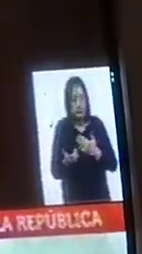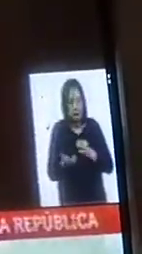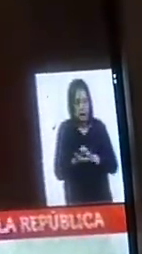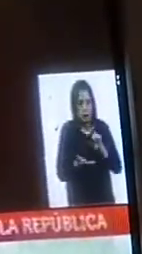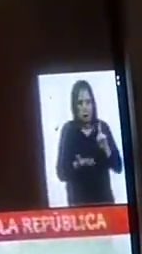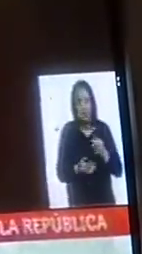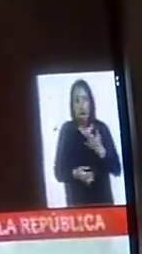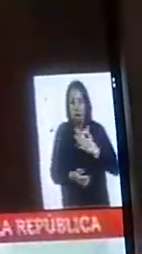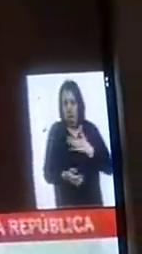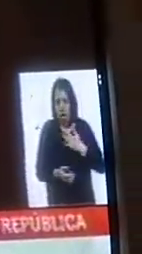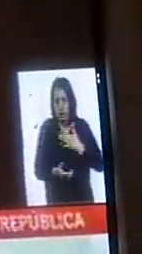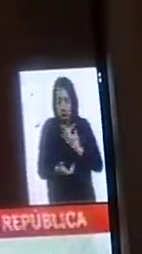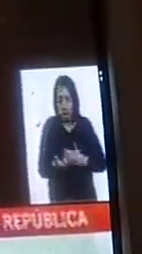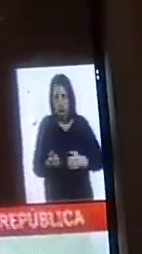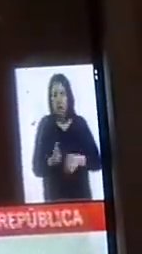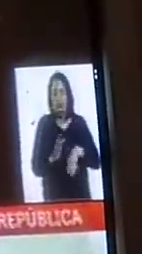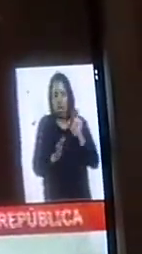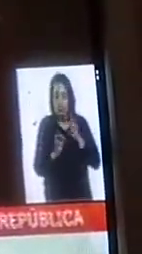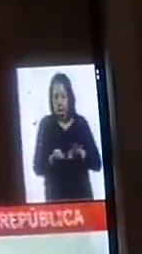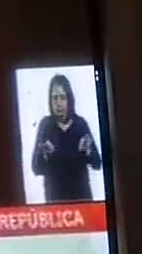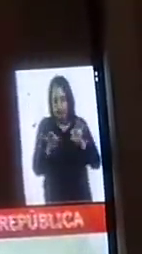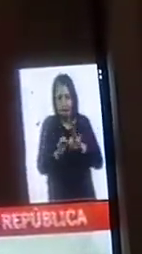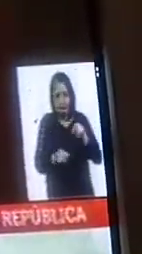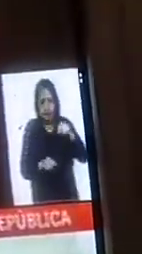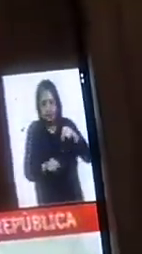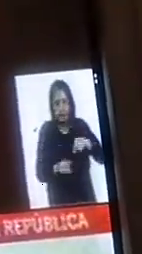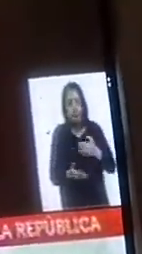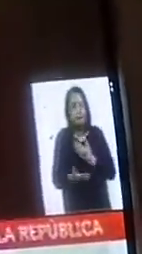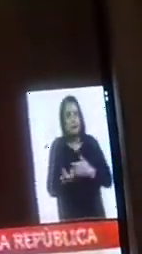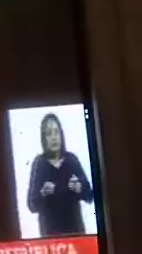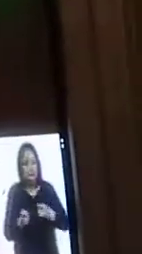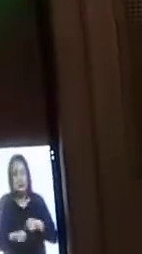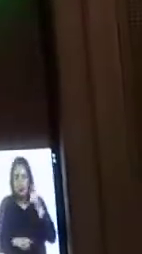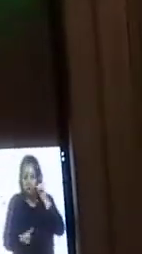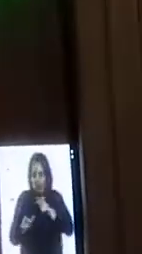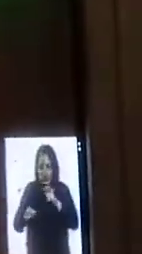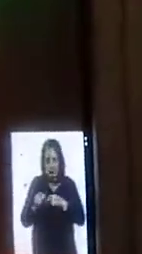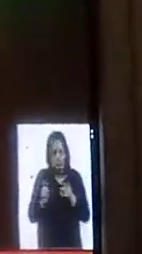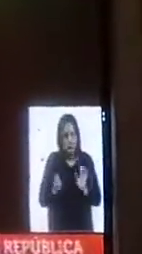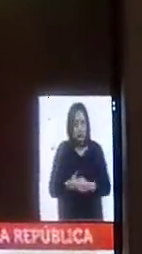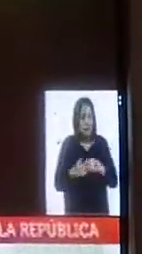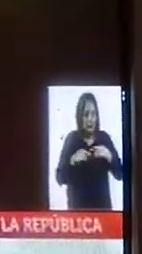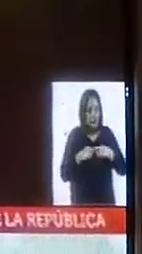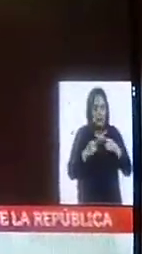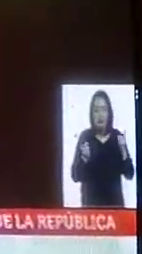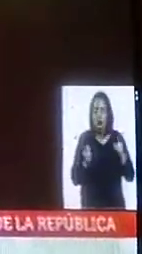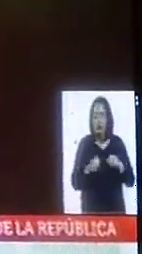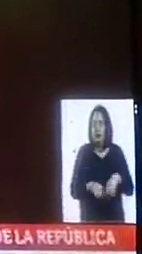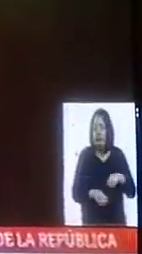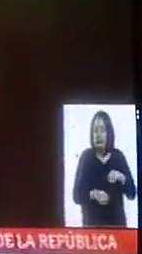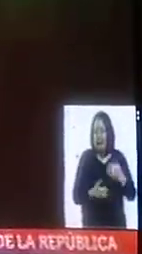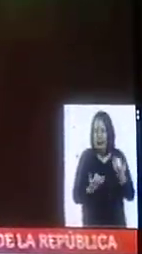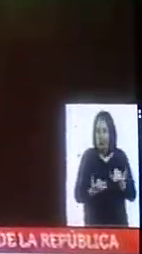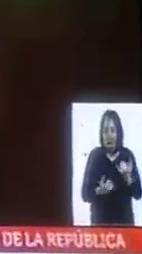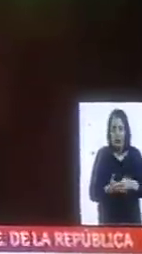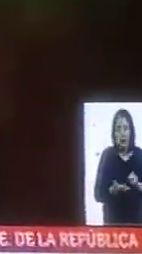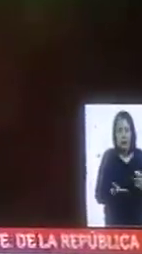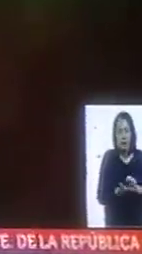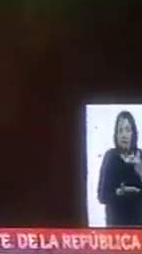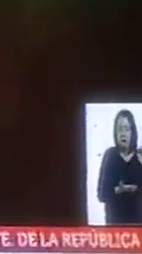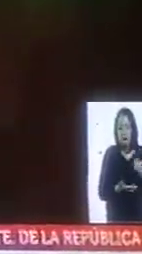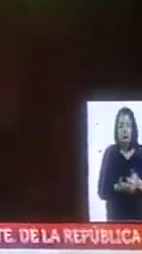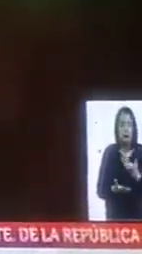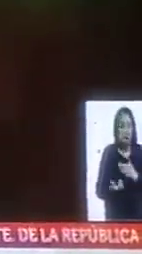prioridad de este gobierno del pueblo para el pueblo declararemos de inmediato la educación